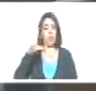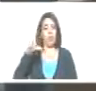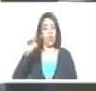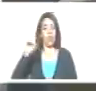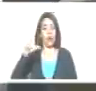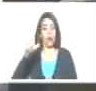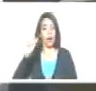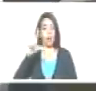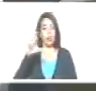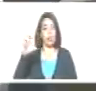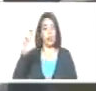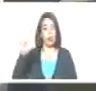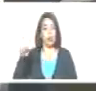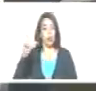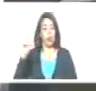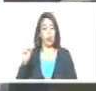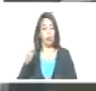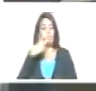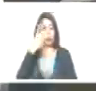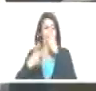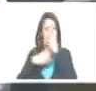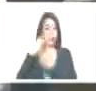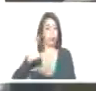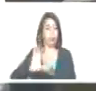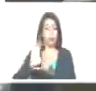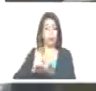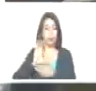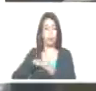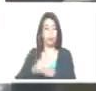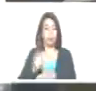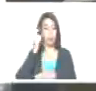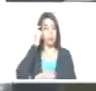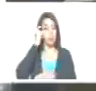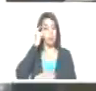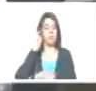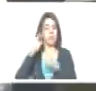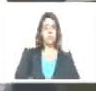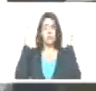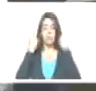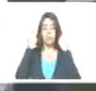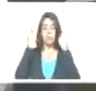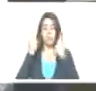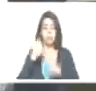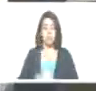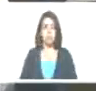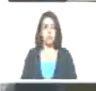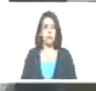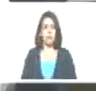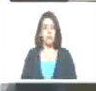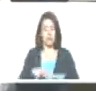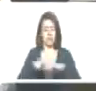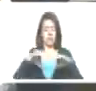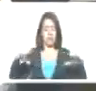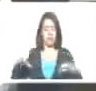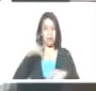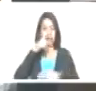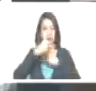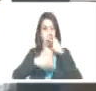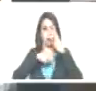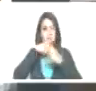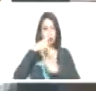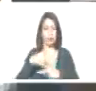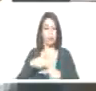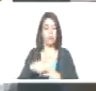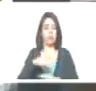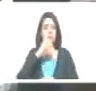visitó esa ciudad el día que se celebró la división política territorial. El Orza,